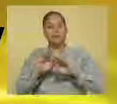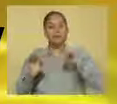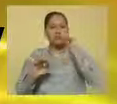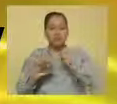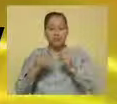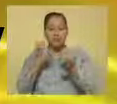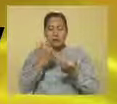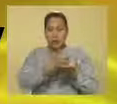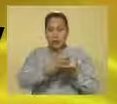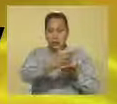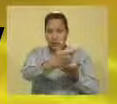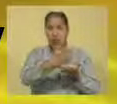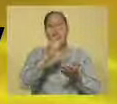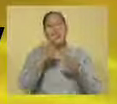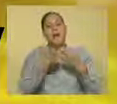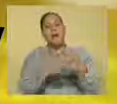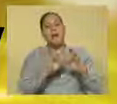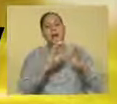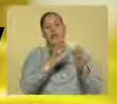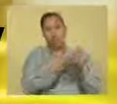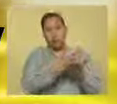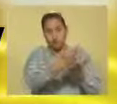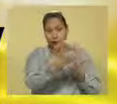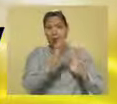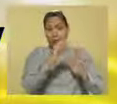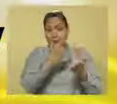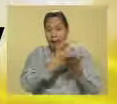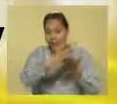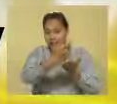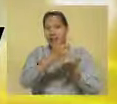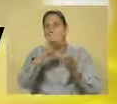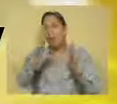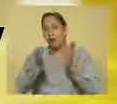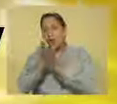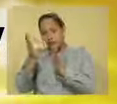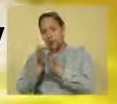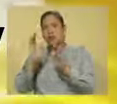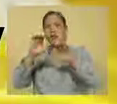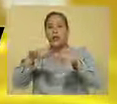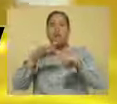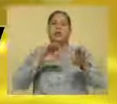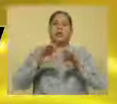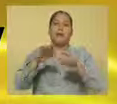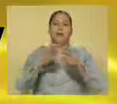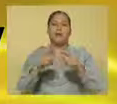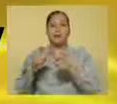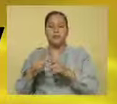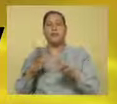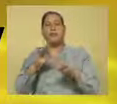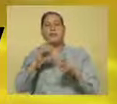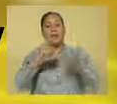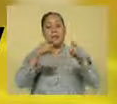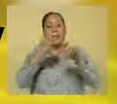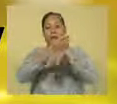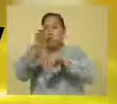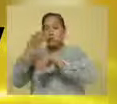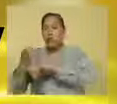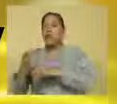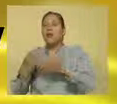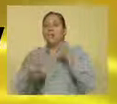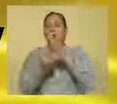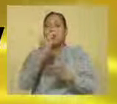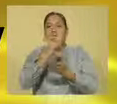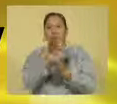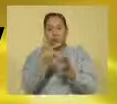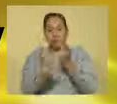la inversión se empiece a dar y que en los distintos estados se permee hacia nuevos proyectos de tal forma de que